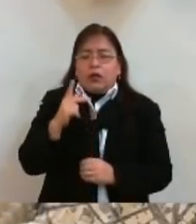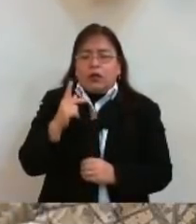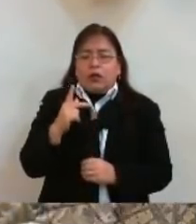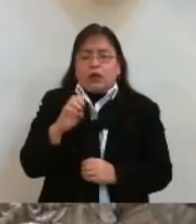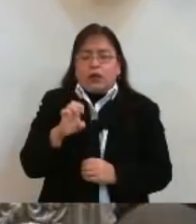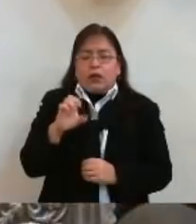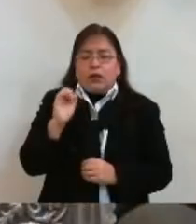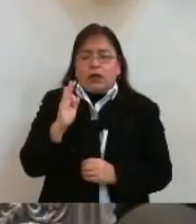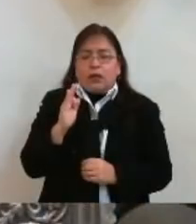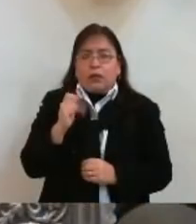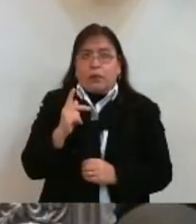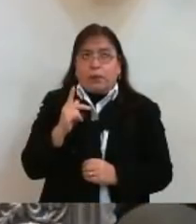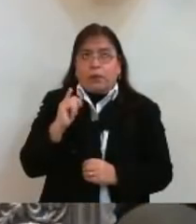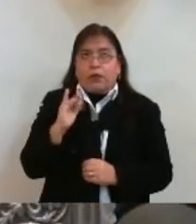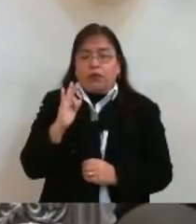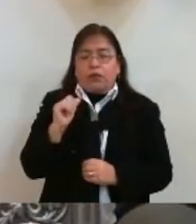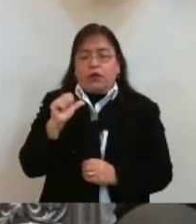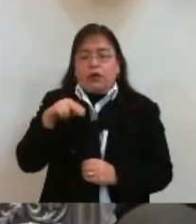Epifanía es futuro.